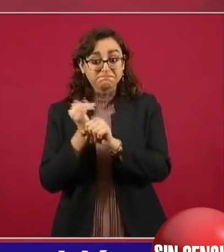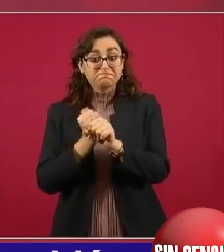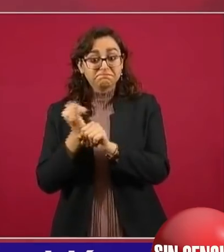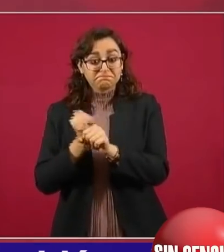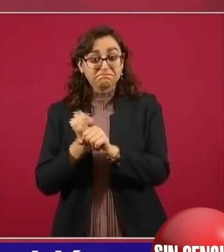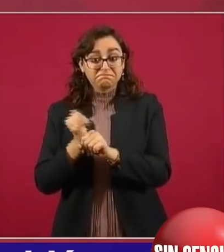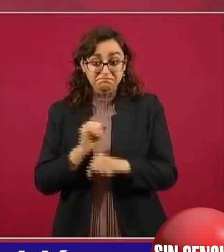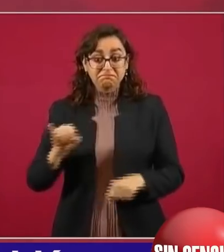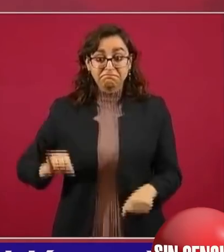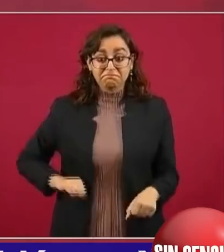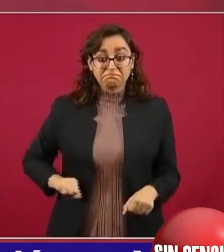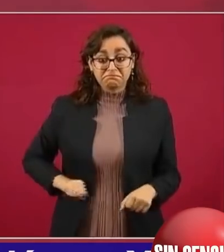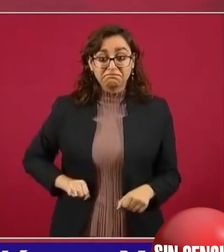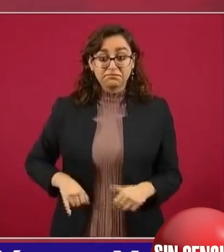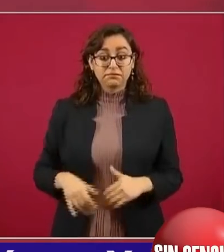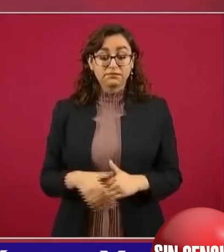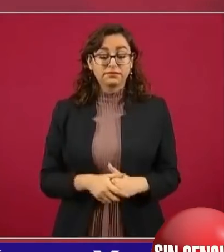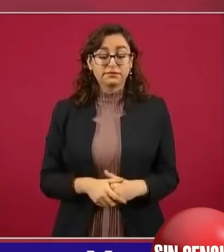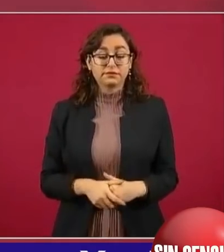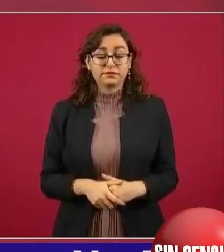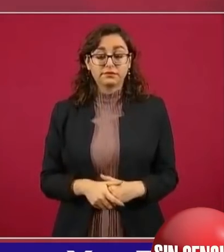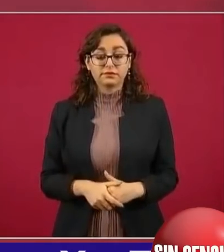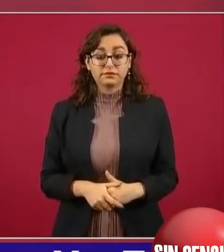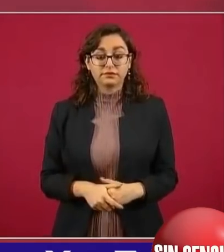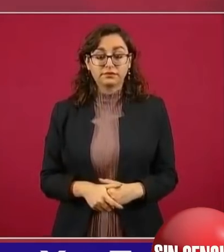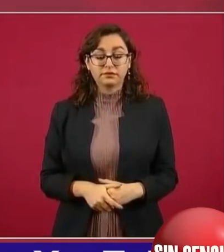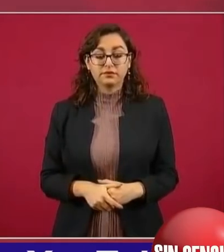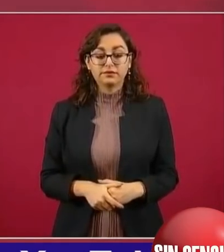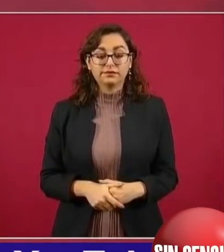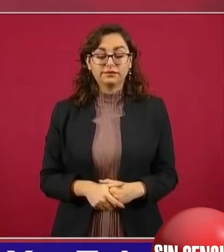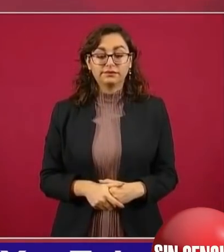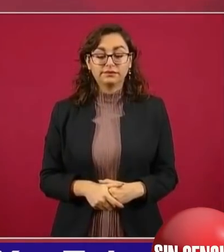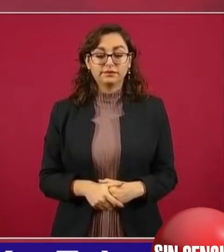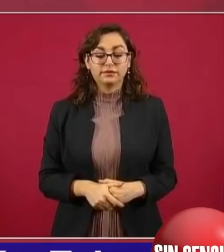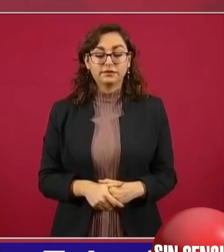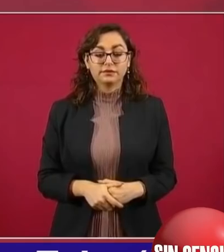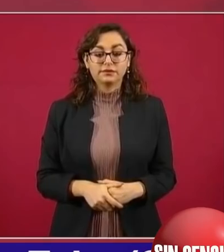los teóricos sobre partidos políticos.